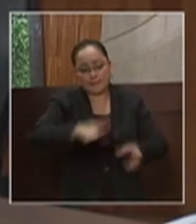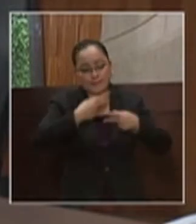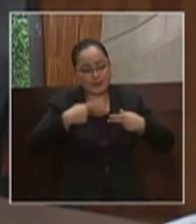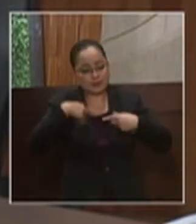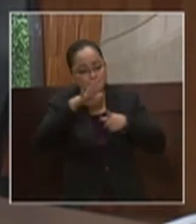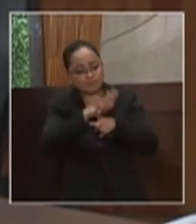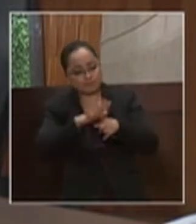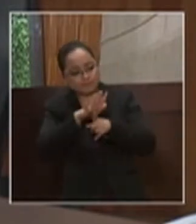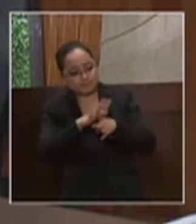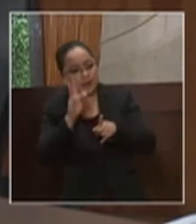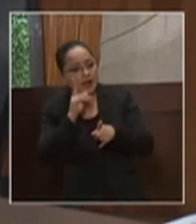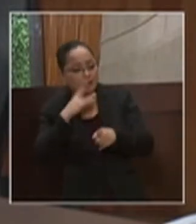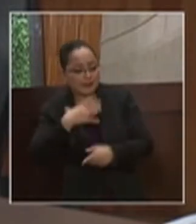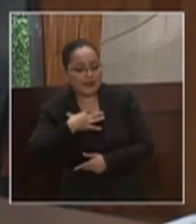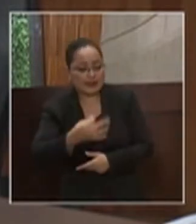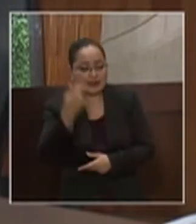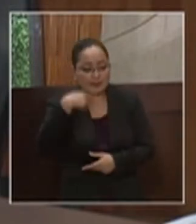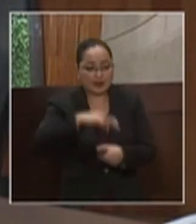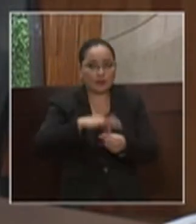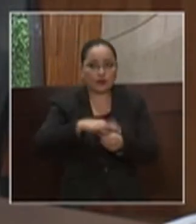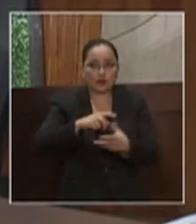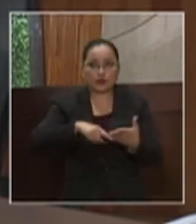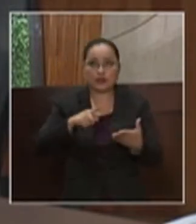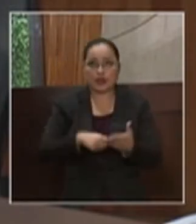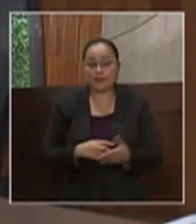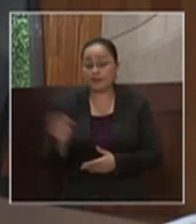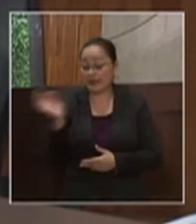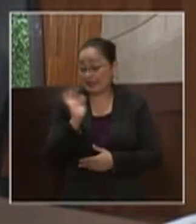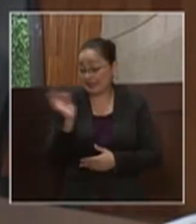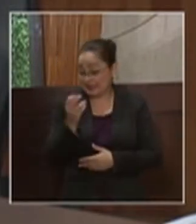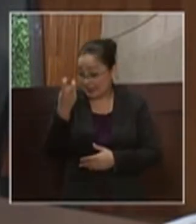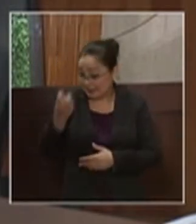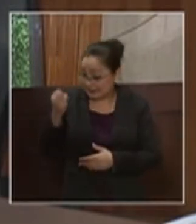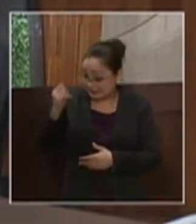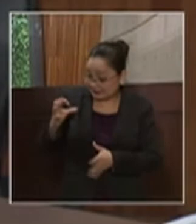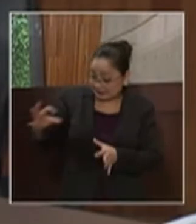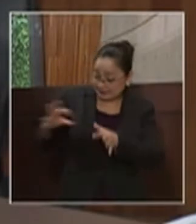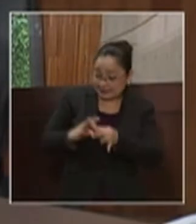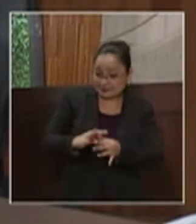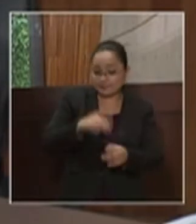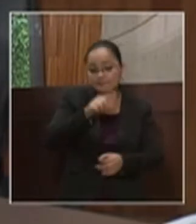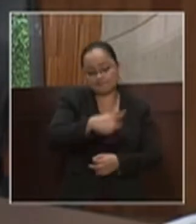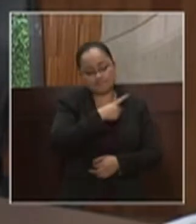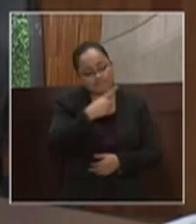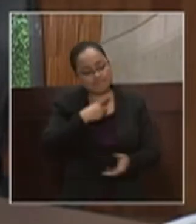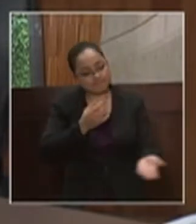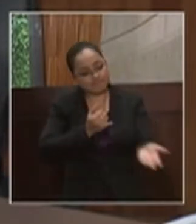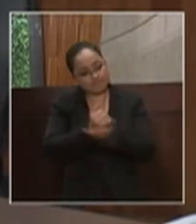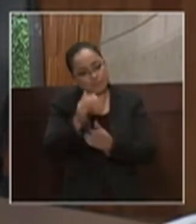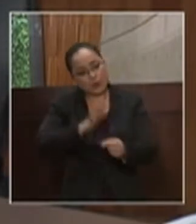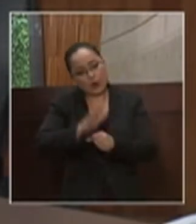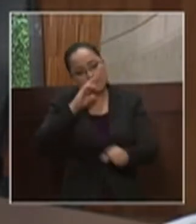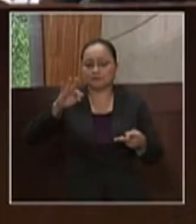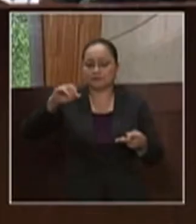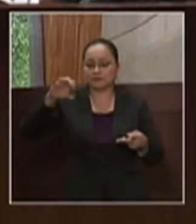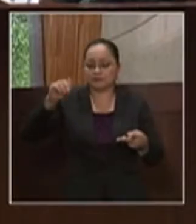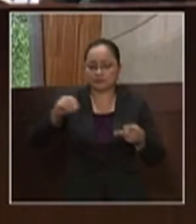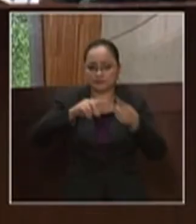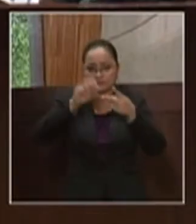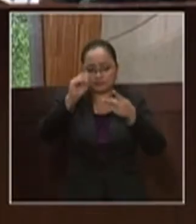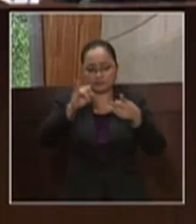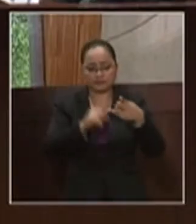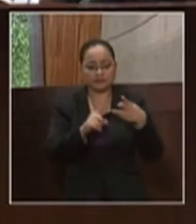preferencias electorales de la ciudadanía y si fuera así determine las responsabilidades de los sujetos denunciados